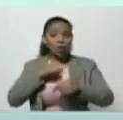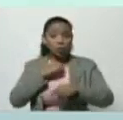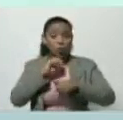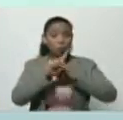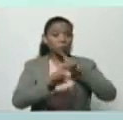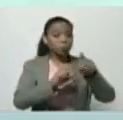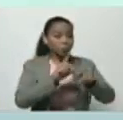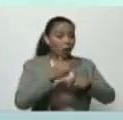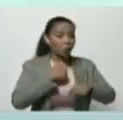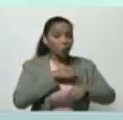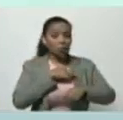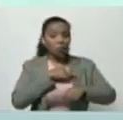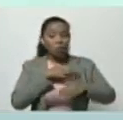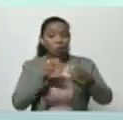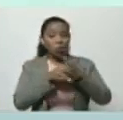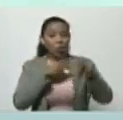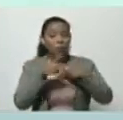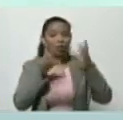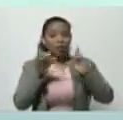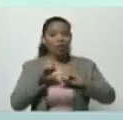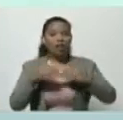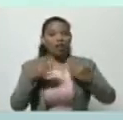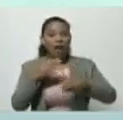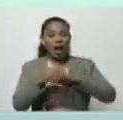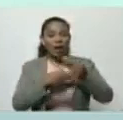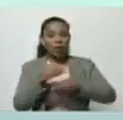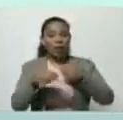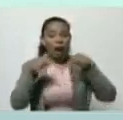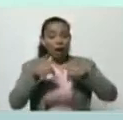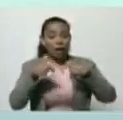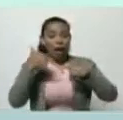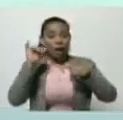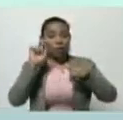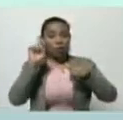a las bases de nuestro partido las decisiones que vamos a tomar.